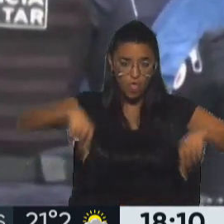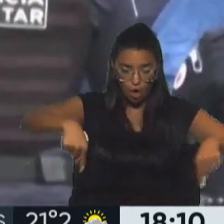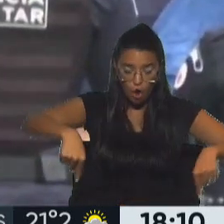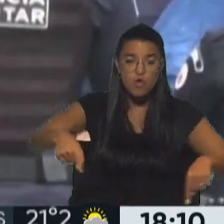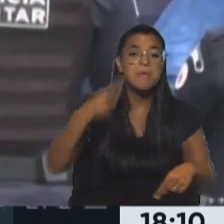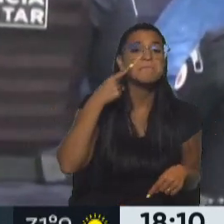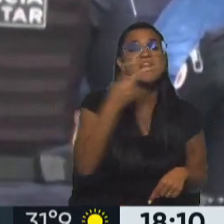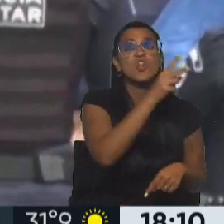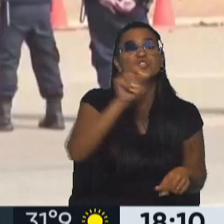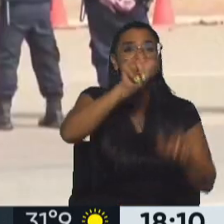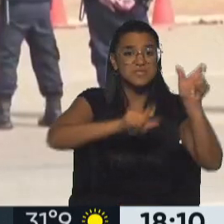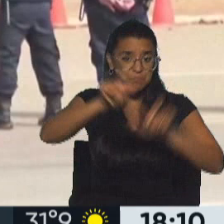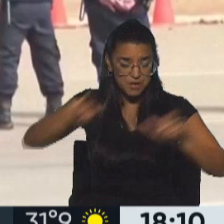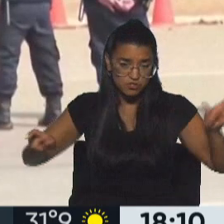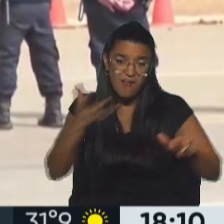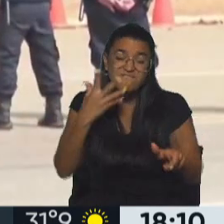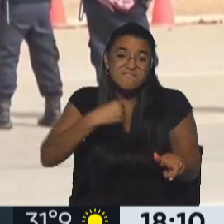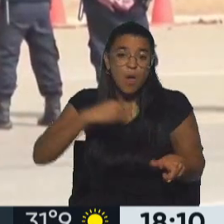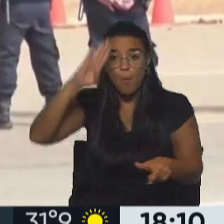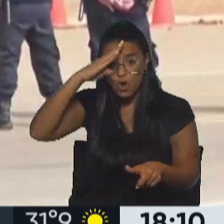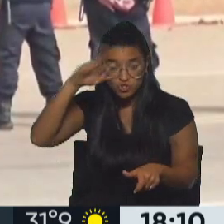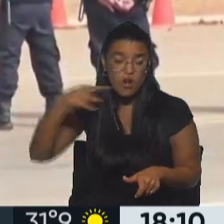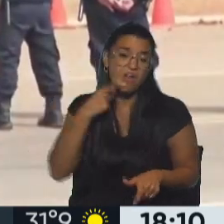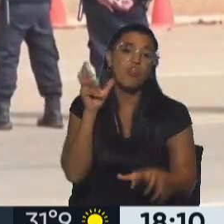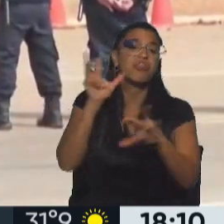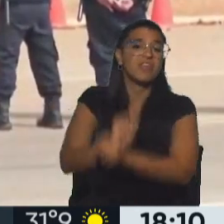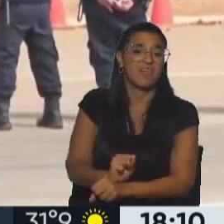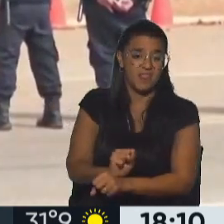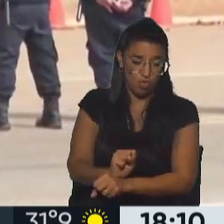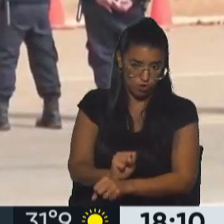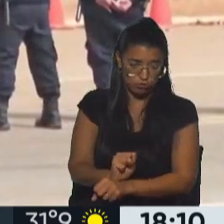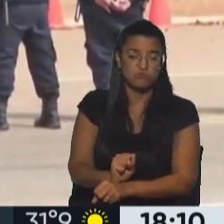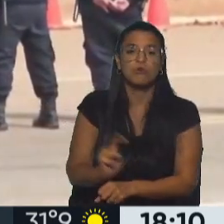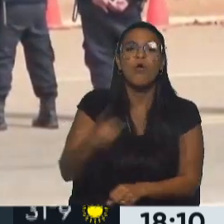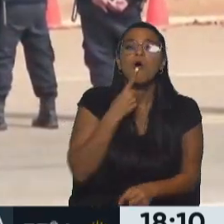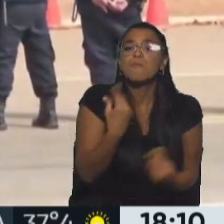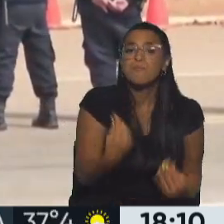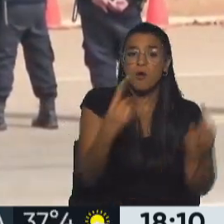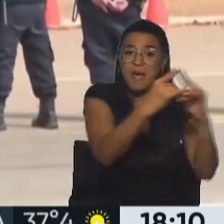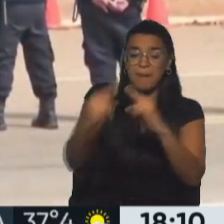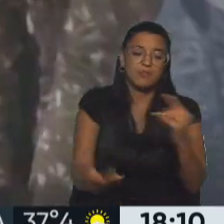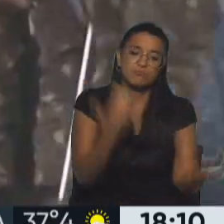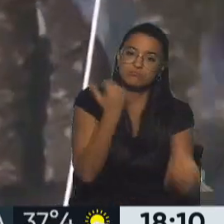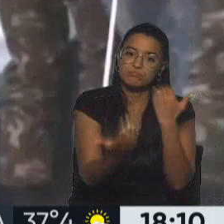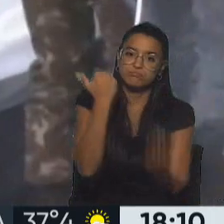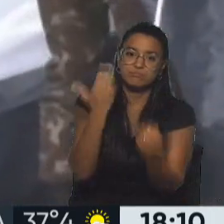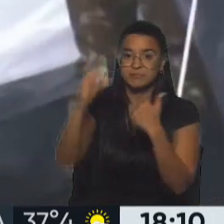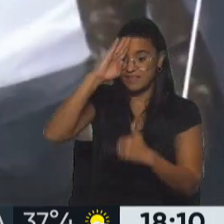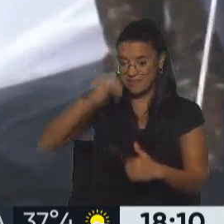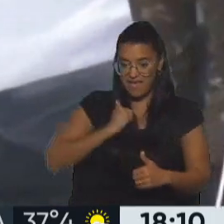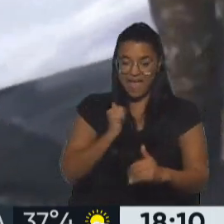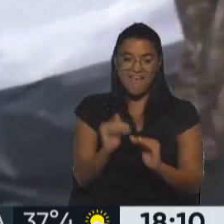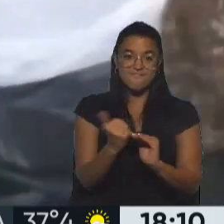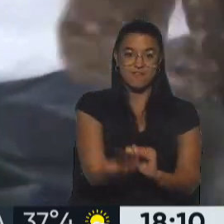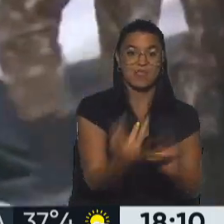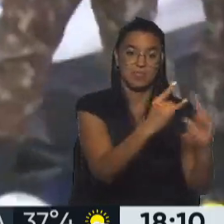de 1.200 simpatizantes de bolsonaron fueron detenidos en el marco del desalojo de los campamentos frente a este cuartel